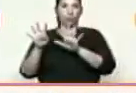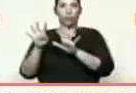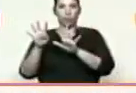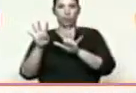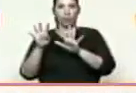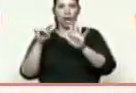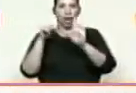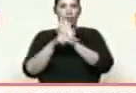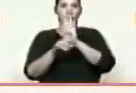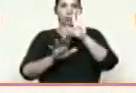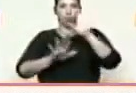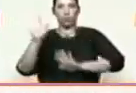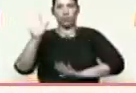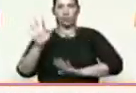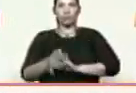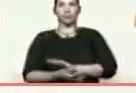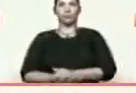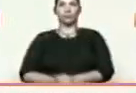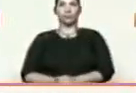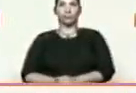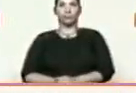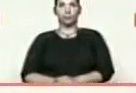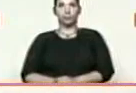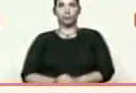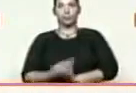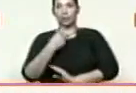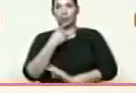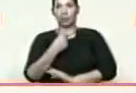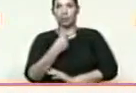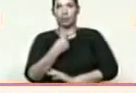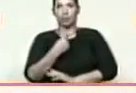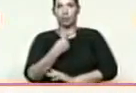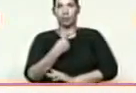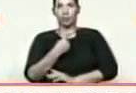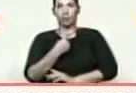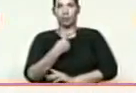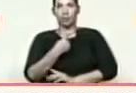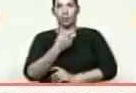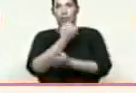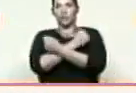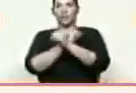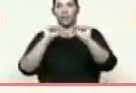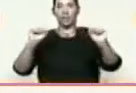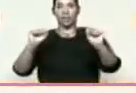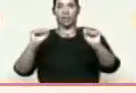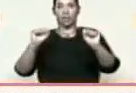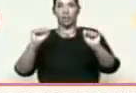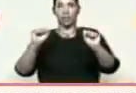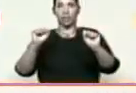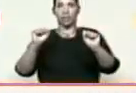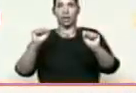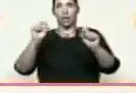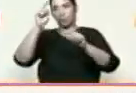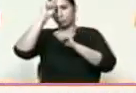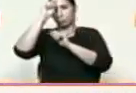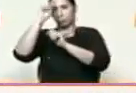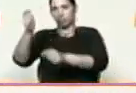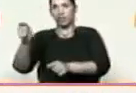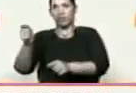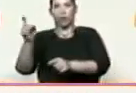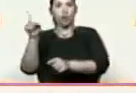al artículo cuarto del 61. Y dijimos, la soberanía reside intransferiblemente en el pueblo.